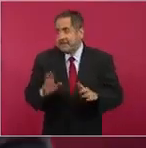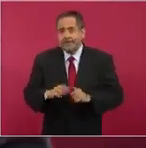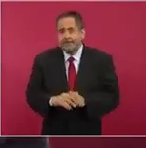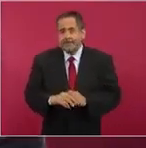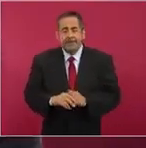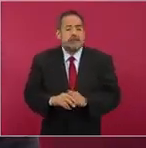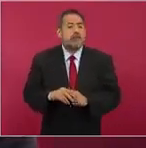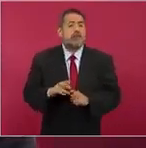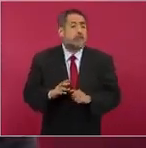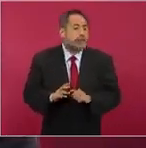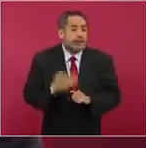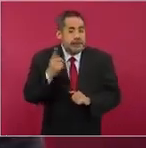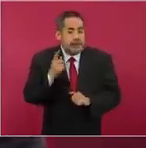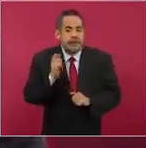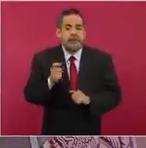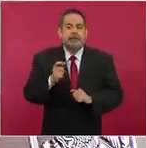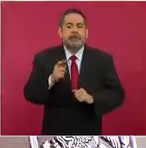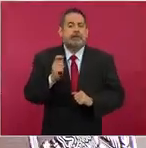la gente